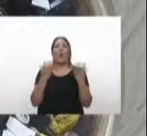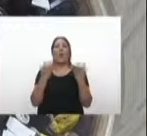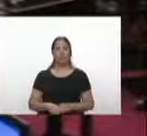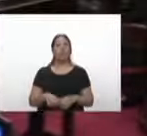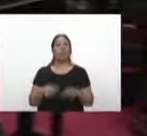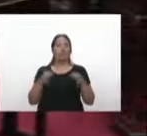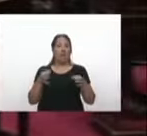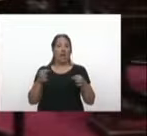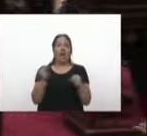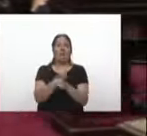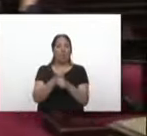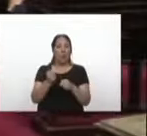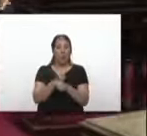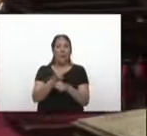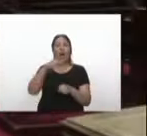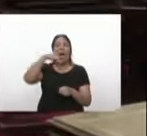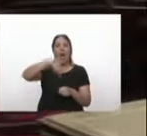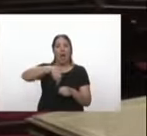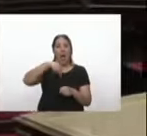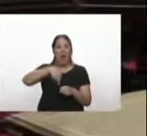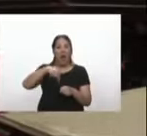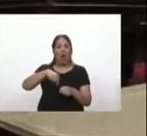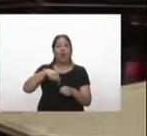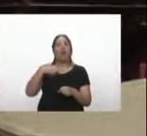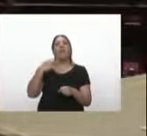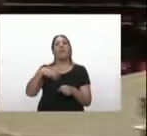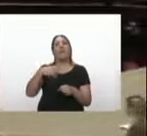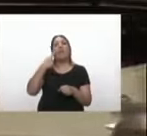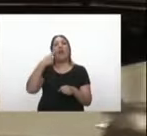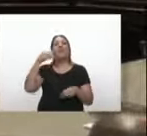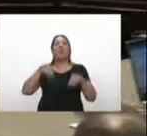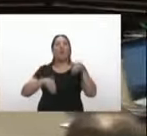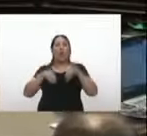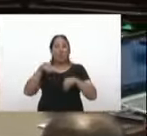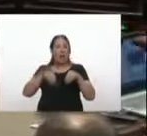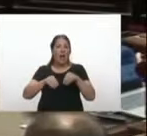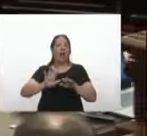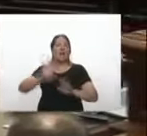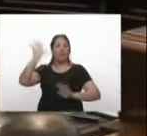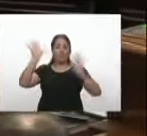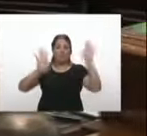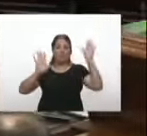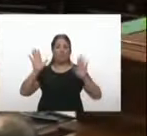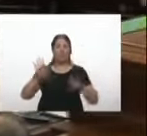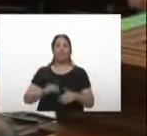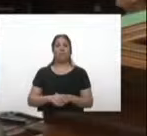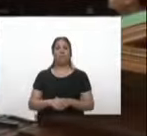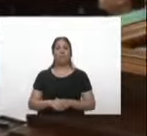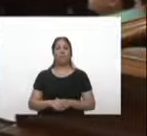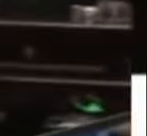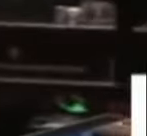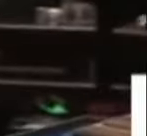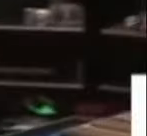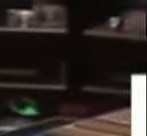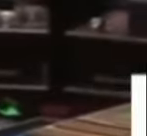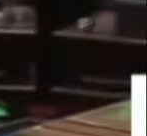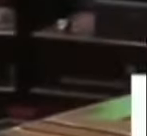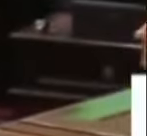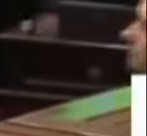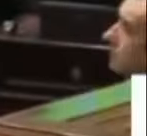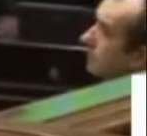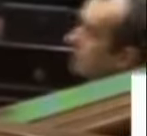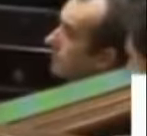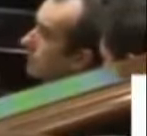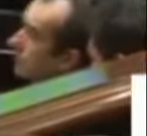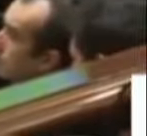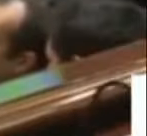unanimidad le votaron todos los embajadores. El de Estados Unidos, el de Israel, la hija de Cavallo a la OEA. Eso se votó todo ayer antes de esto. Era una